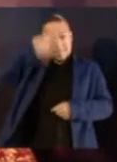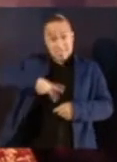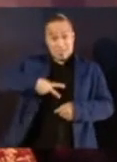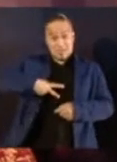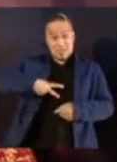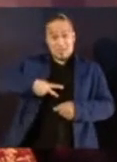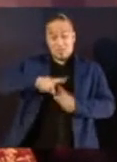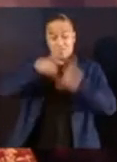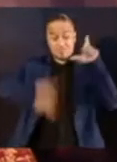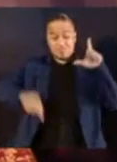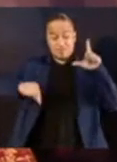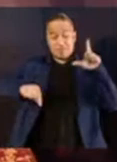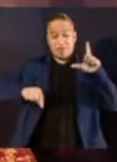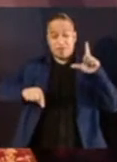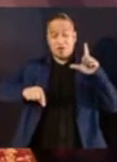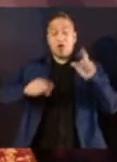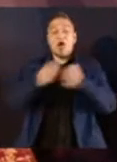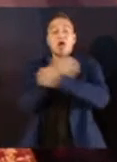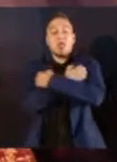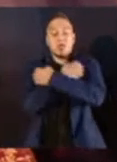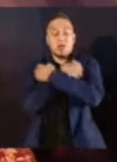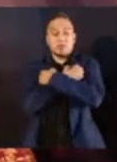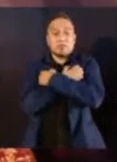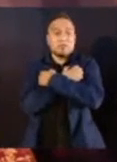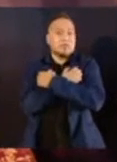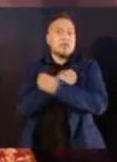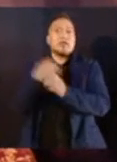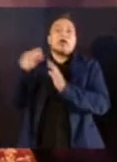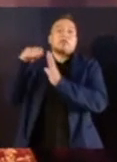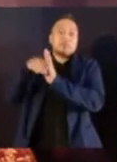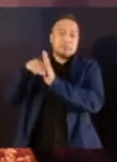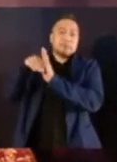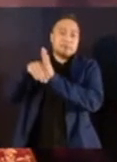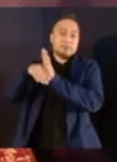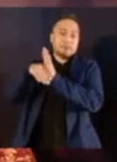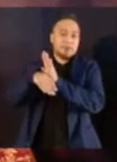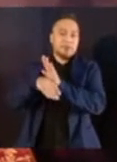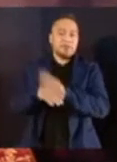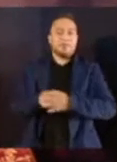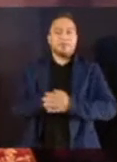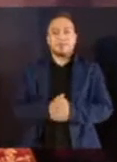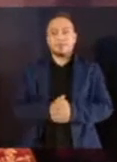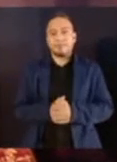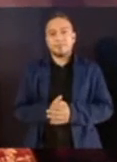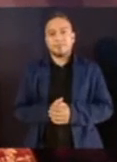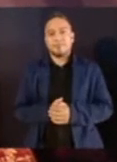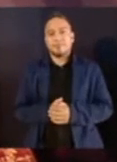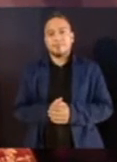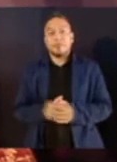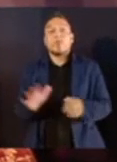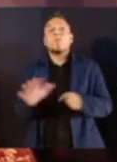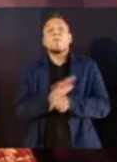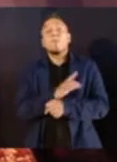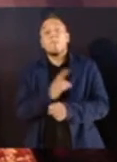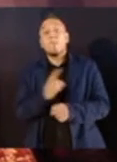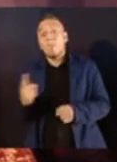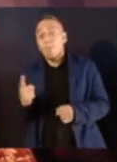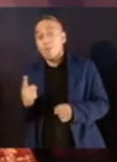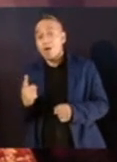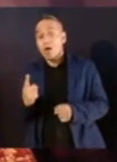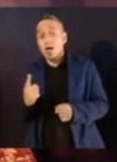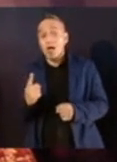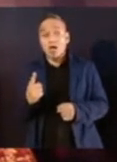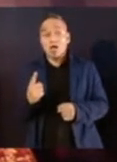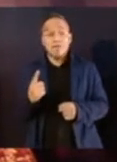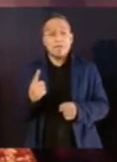la educación, yo diría, por una parte extranjerizante, muy enfocada hacia lo